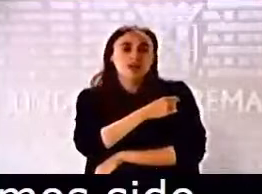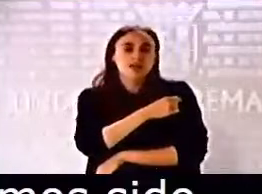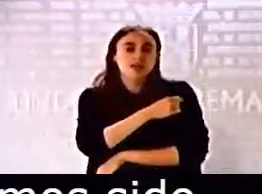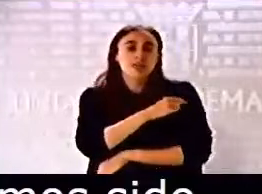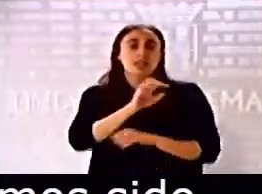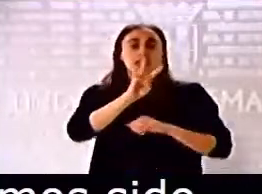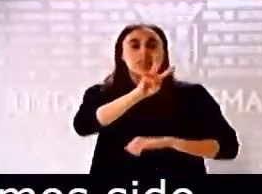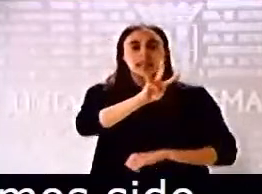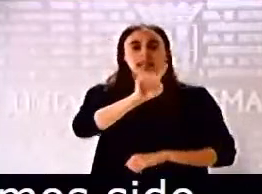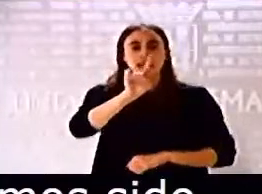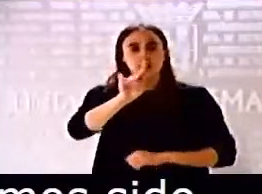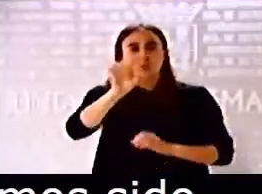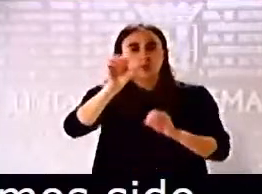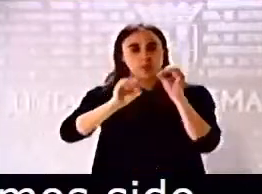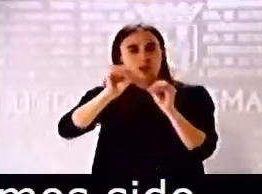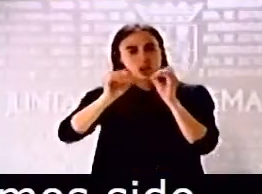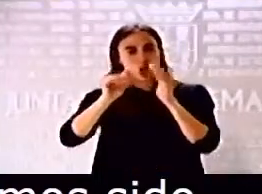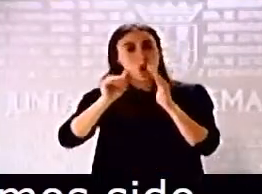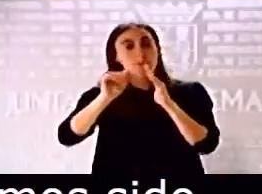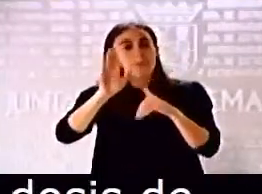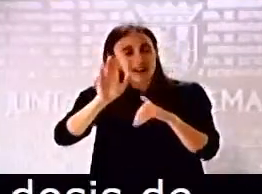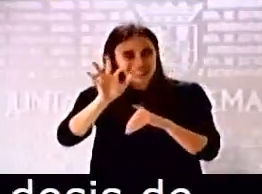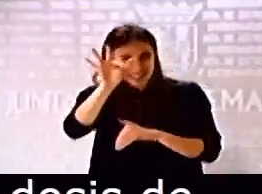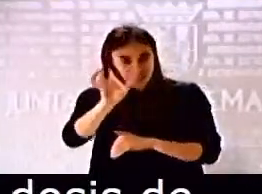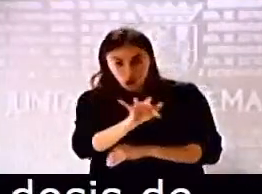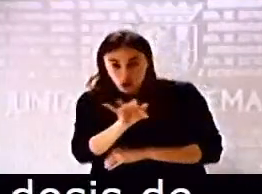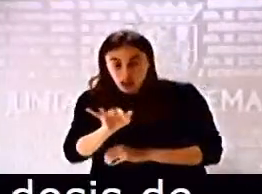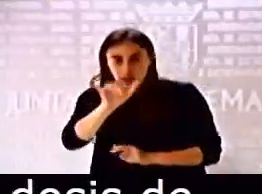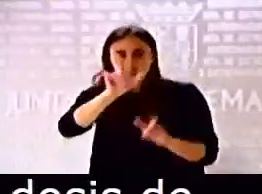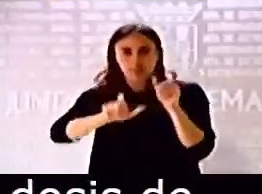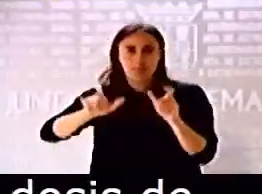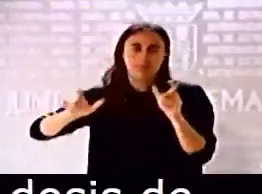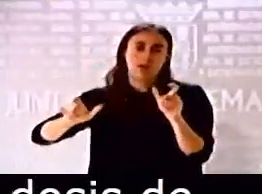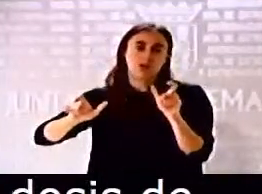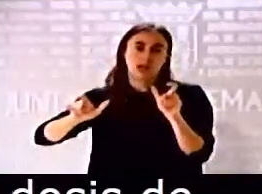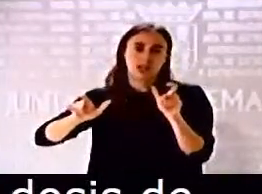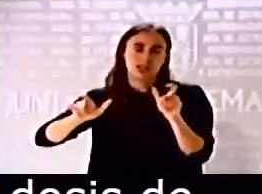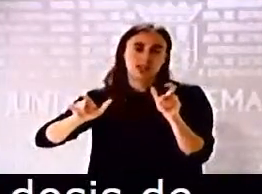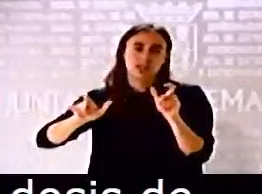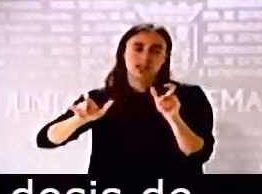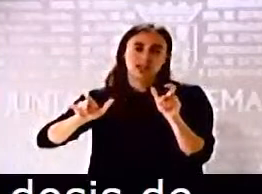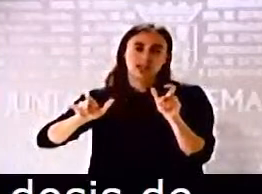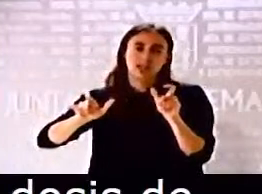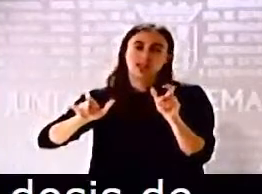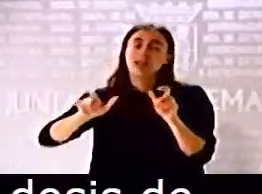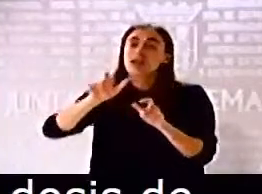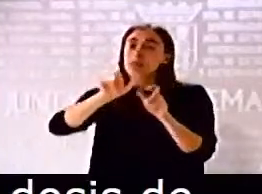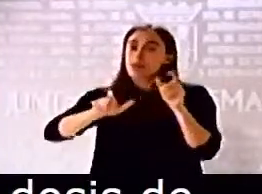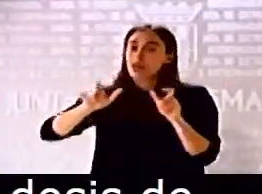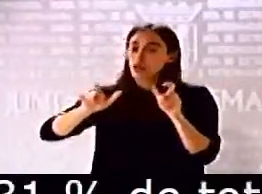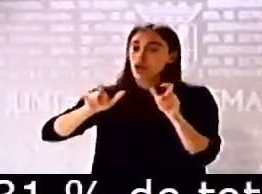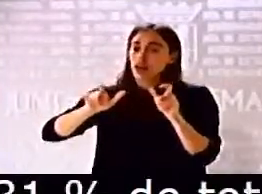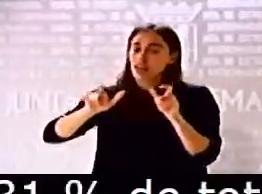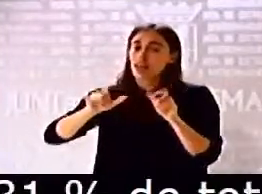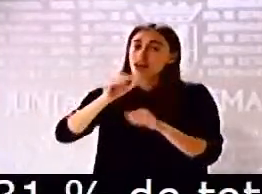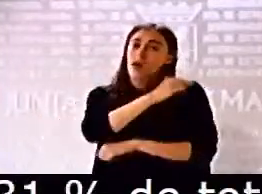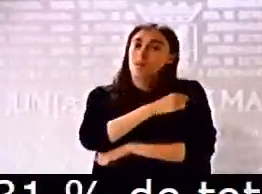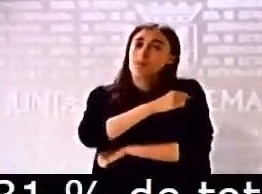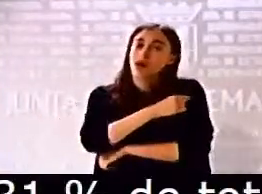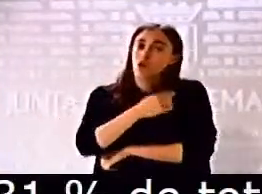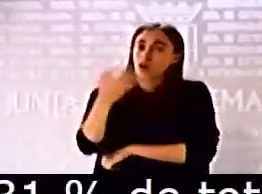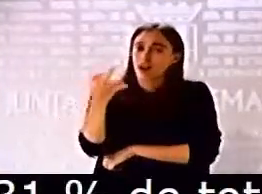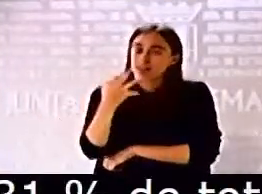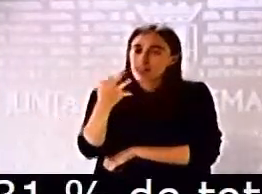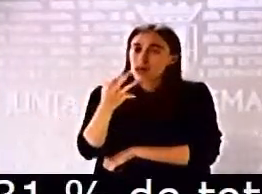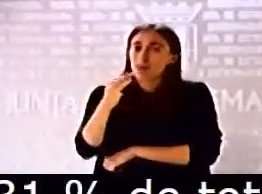de un 31% del total de personas que son susceptibles de vacuna en el ámbito de la